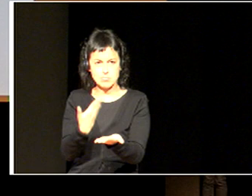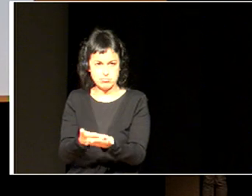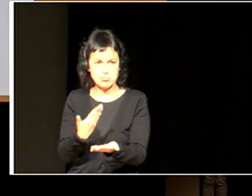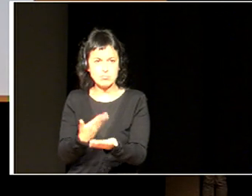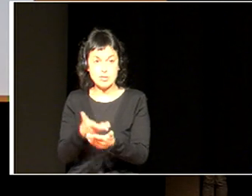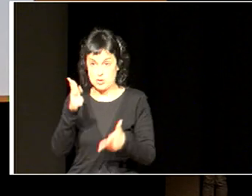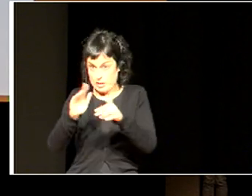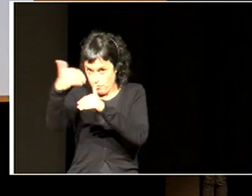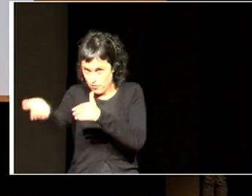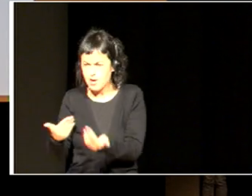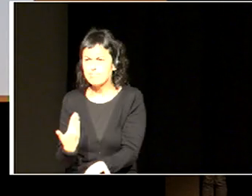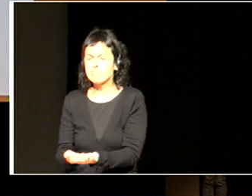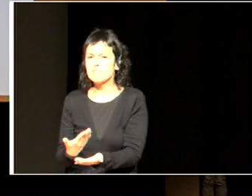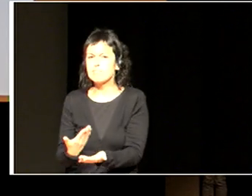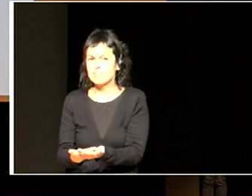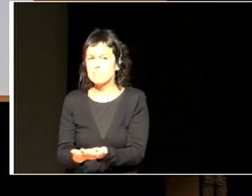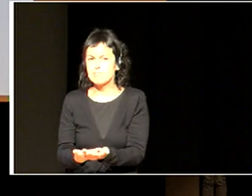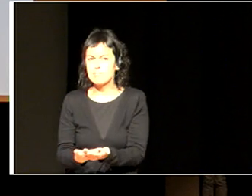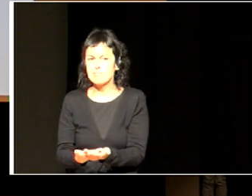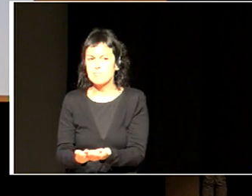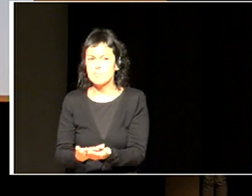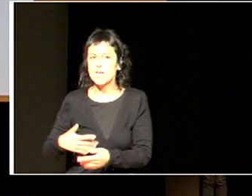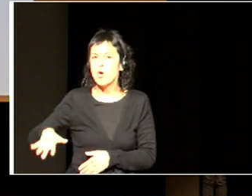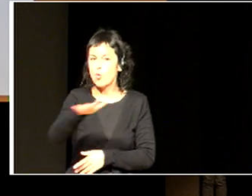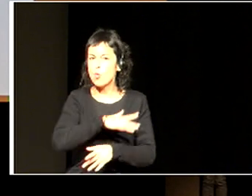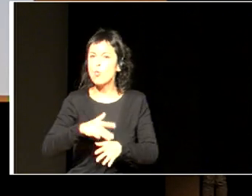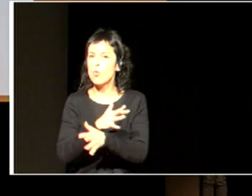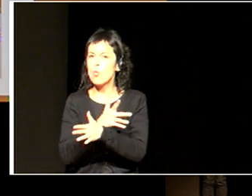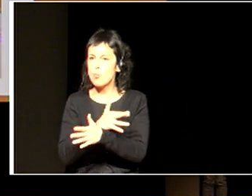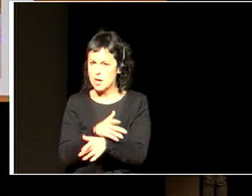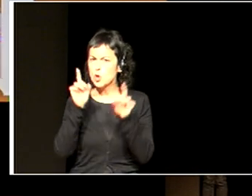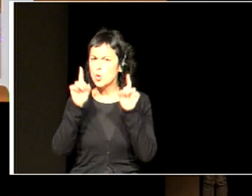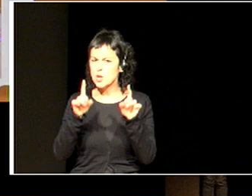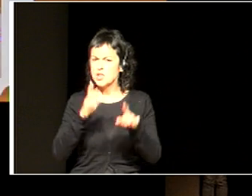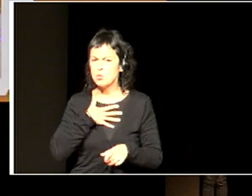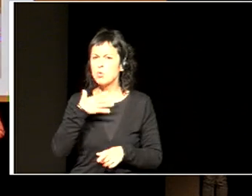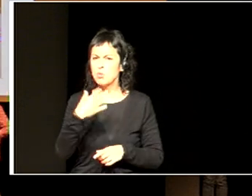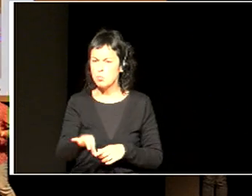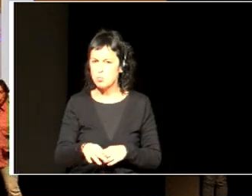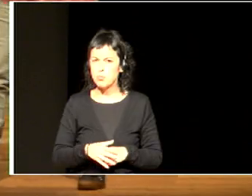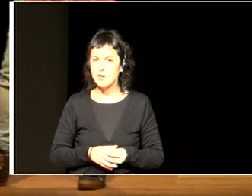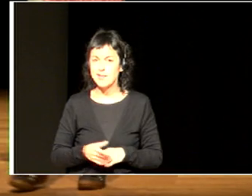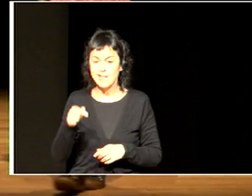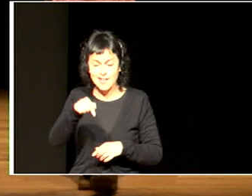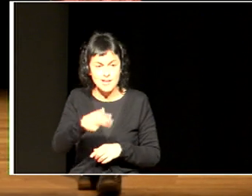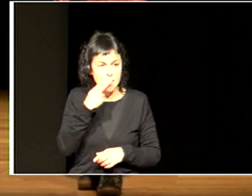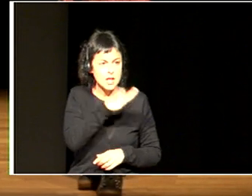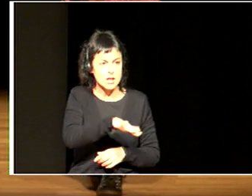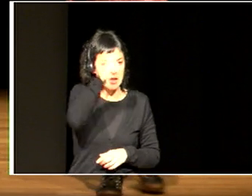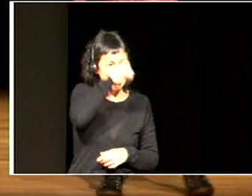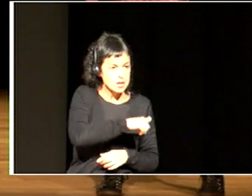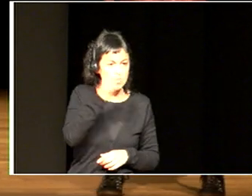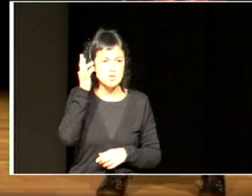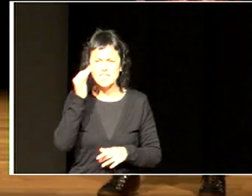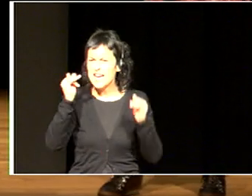que se podía hacer realmente un patio coeducativo un patio educativo en el que niñas y niños disfruten por igual de los